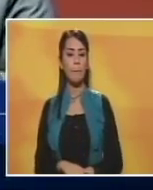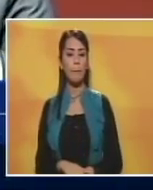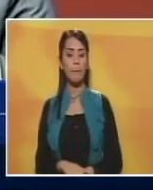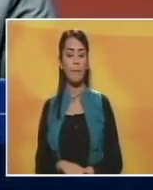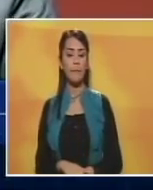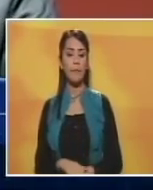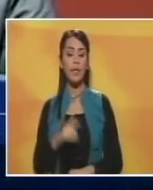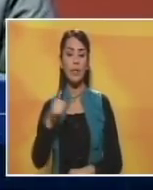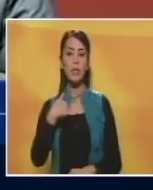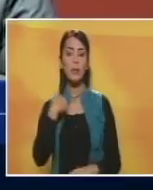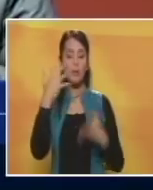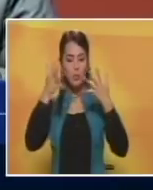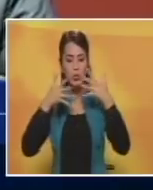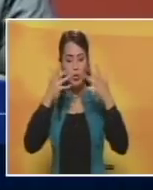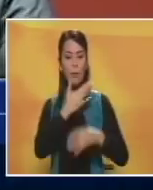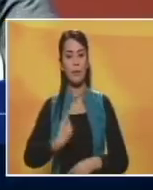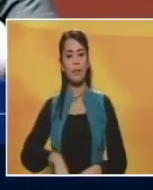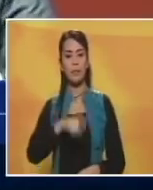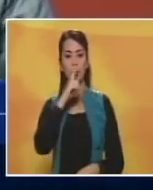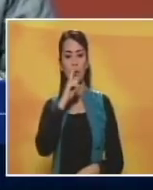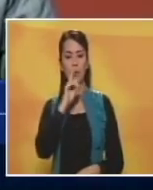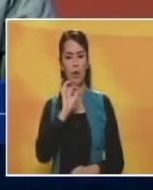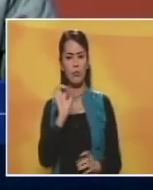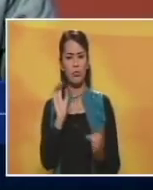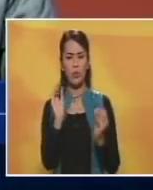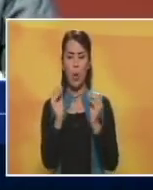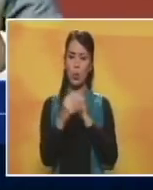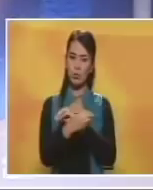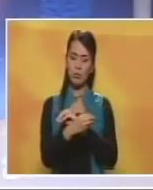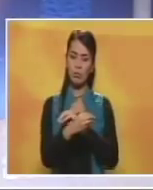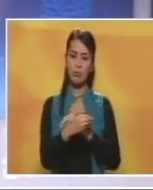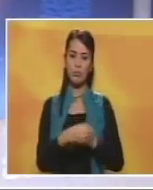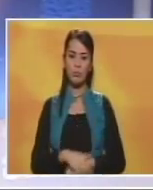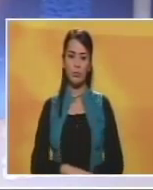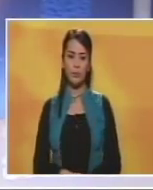del presidente Nicolás Maduro, estamos haciendo todo lo contrario.